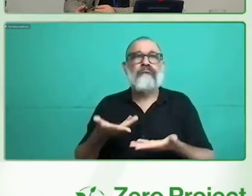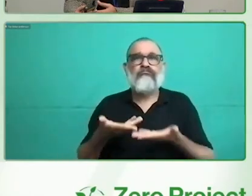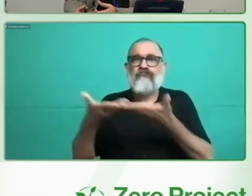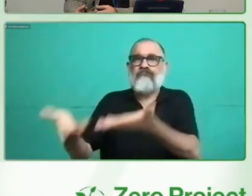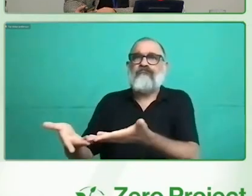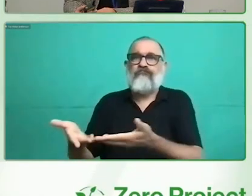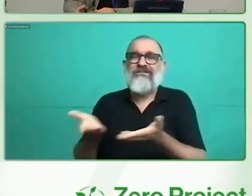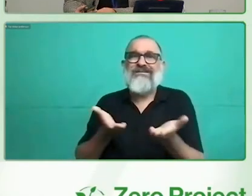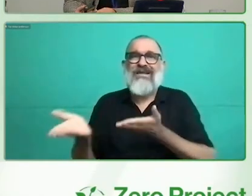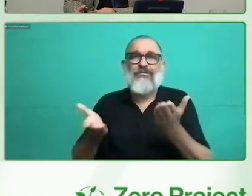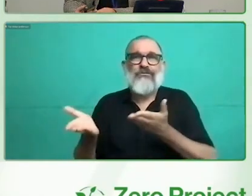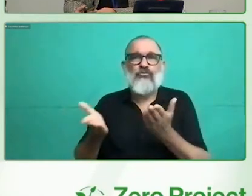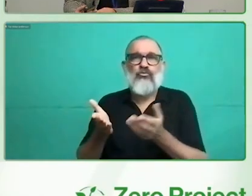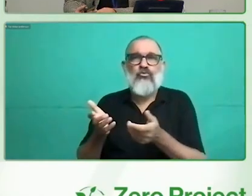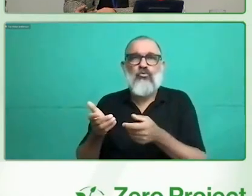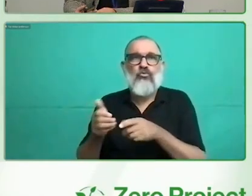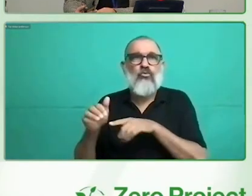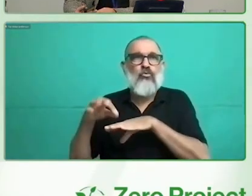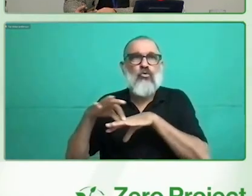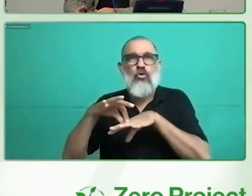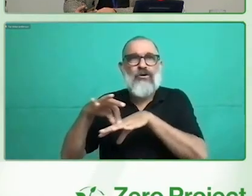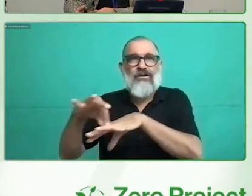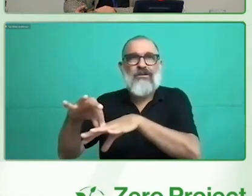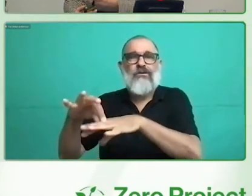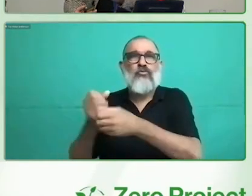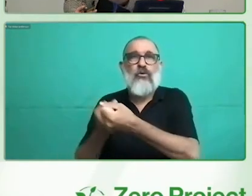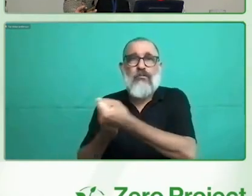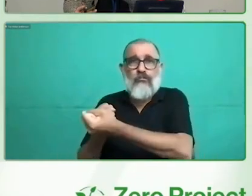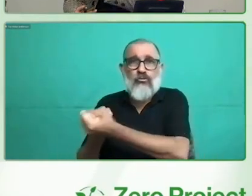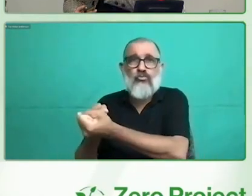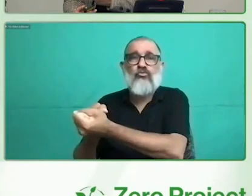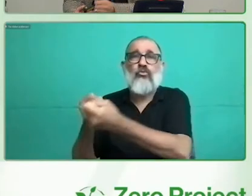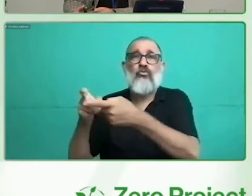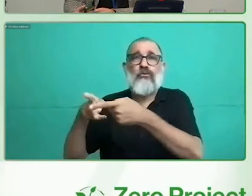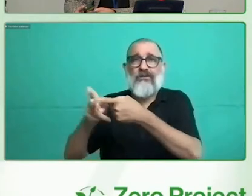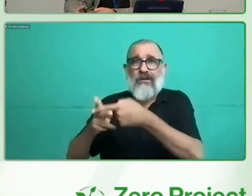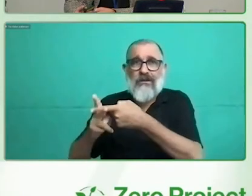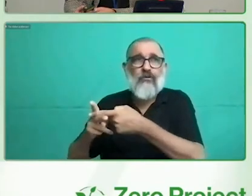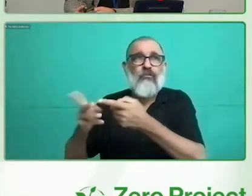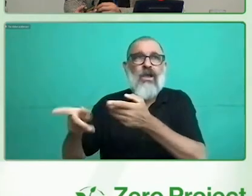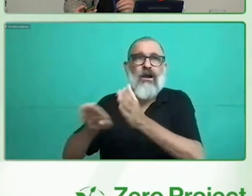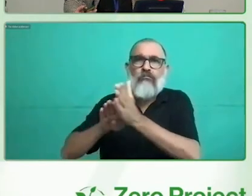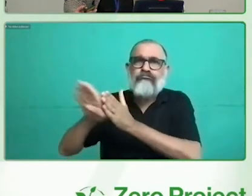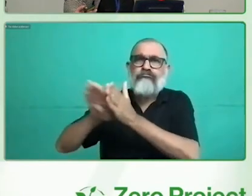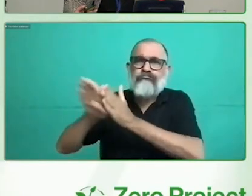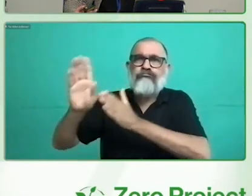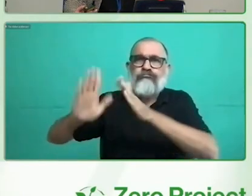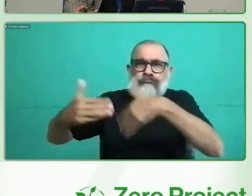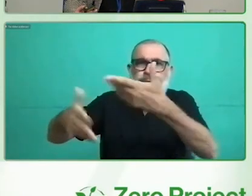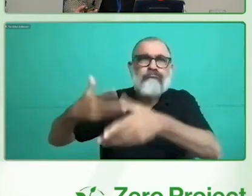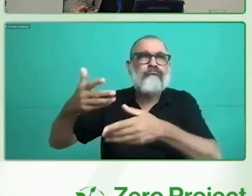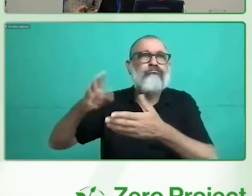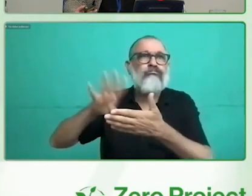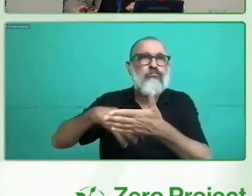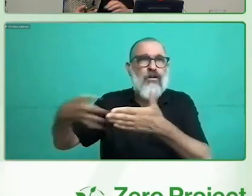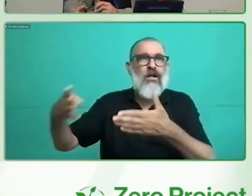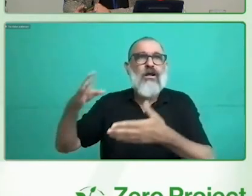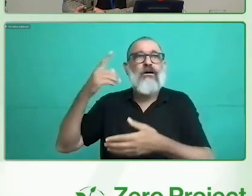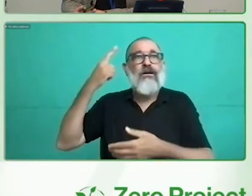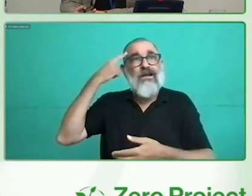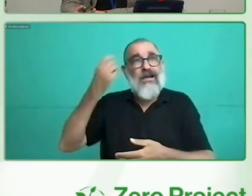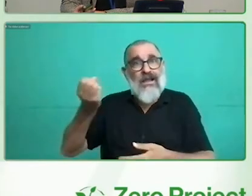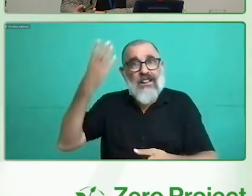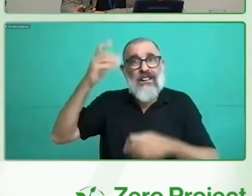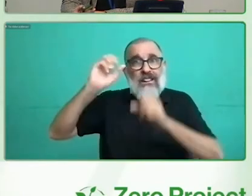nuestras ayudas para la creación de empresas. Todos los años, con el apoyo del Fondo Social Europeo, convocamos diferentes